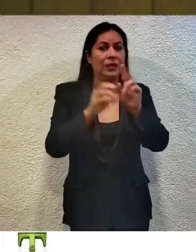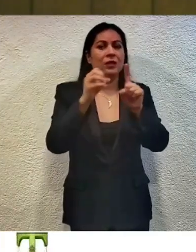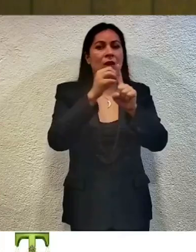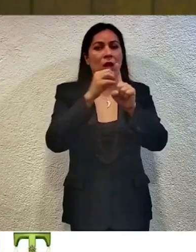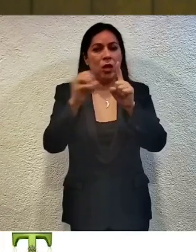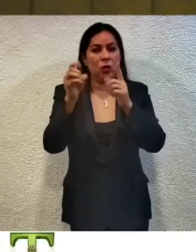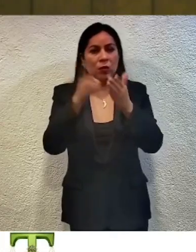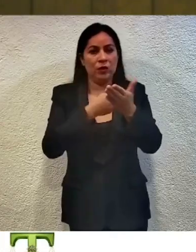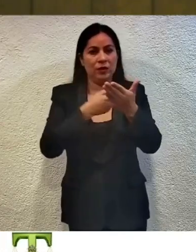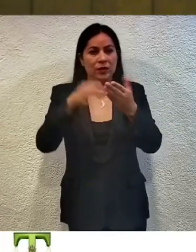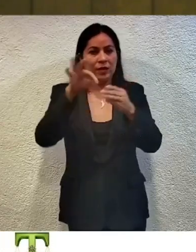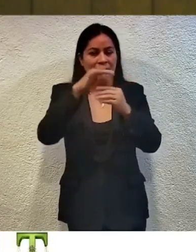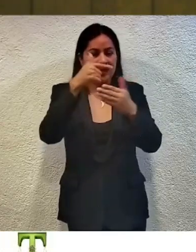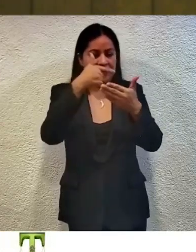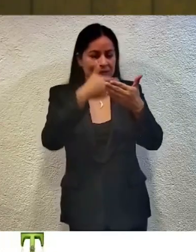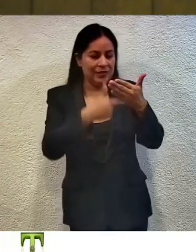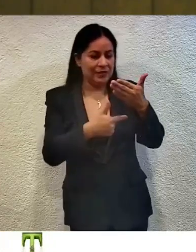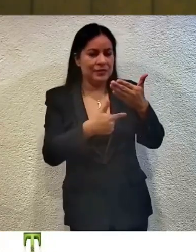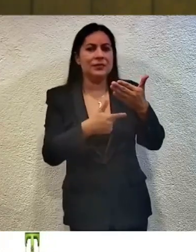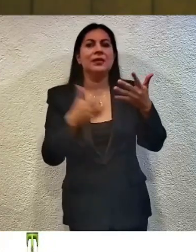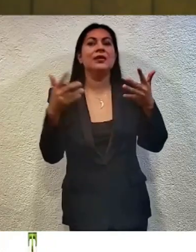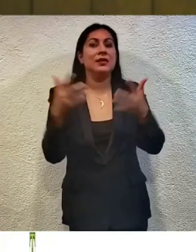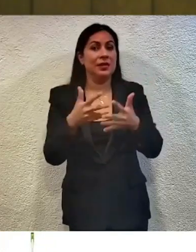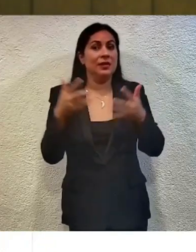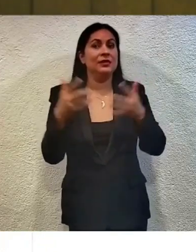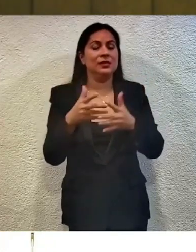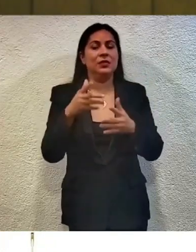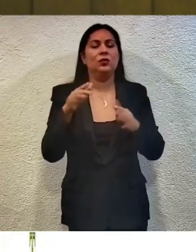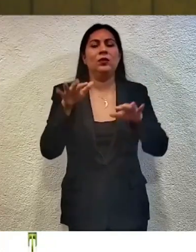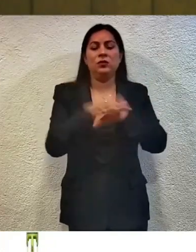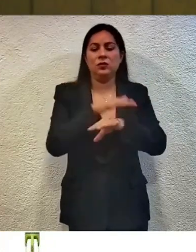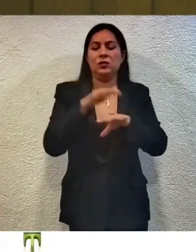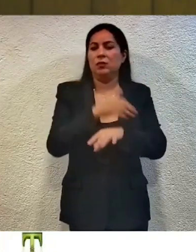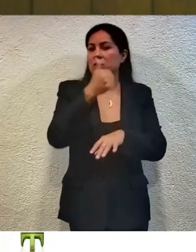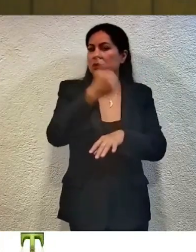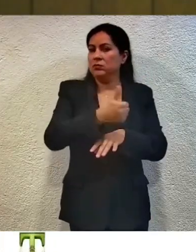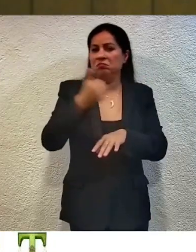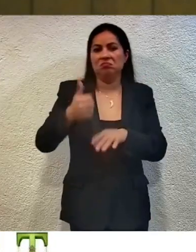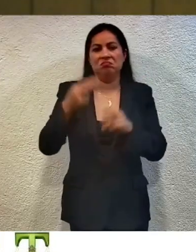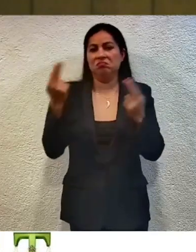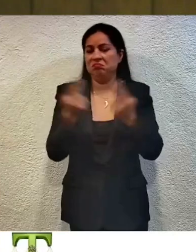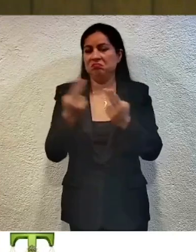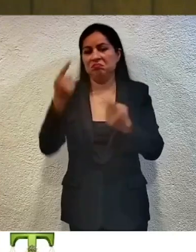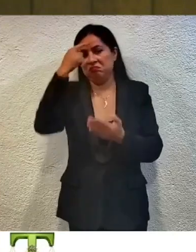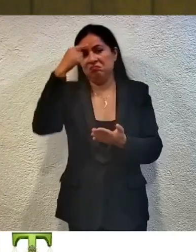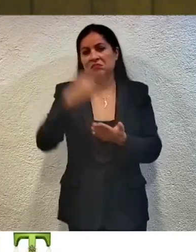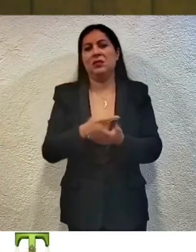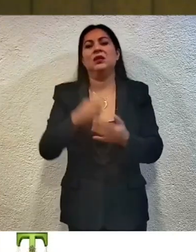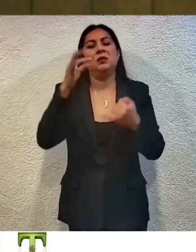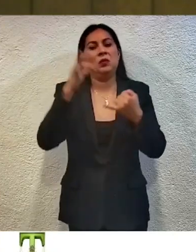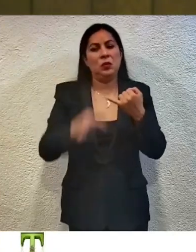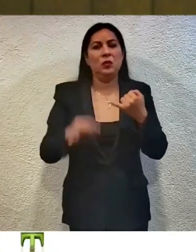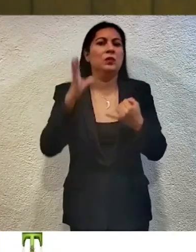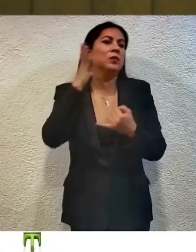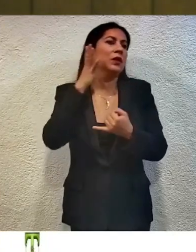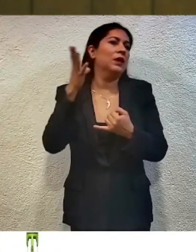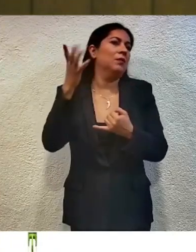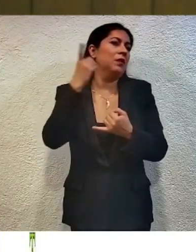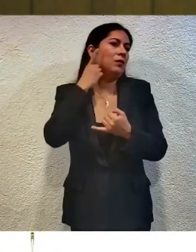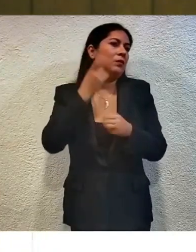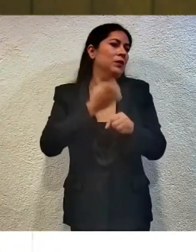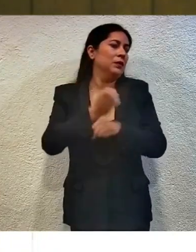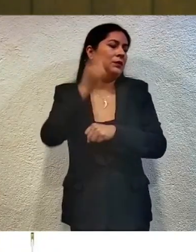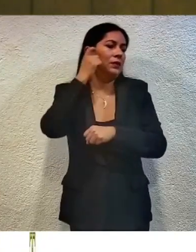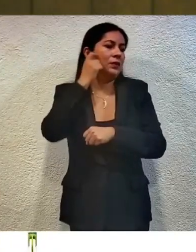orden de prelación y realizando los ajustes respectivos para que finalmente el Congreso del